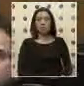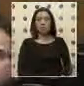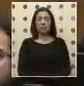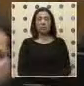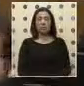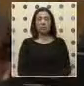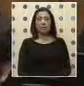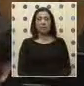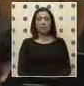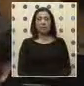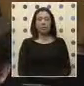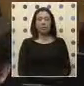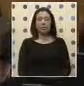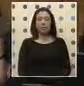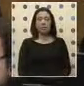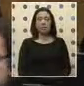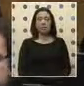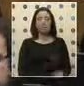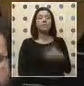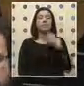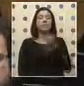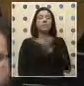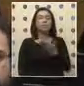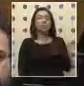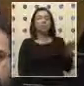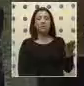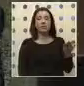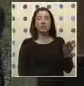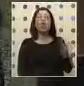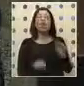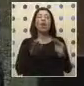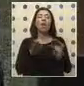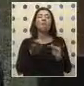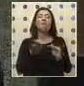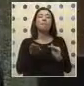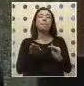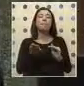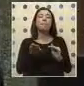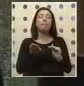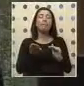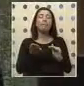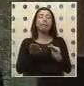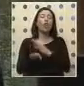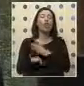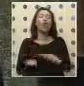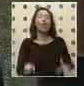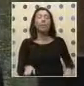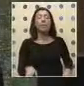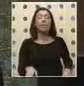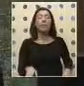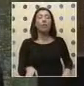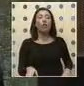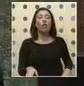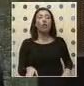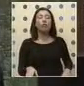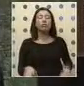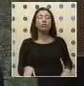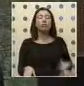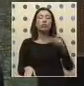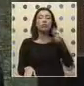Gracias, Diputado Lemus. Se ofrece la palabra con la adhesión de las parlamentarias y parlamentarios